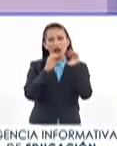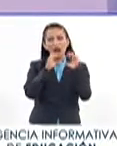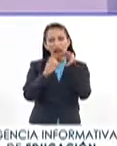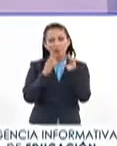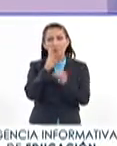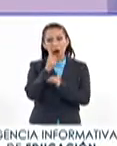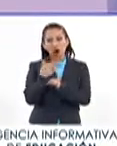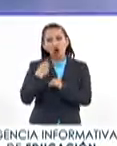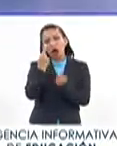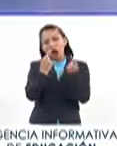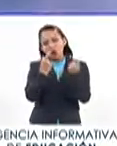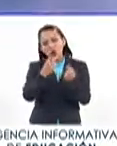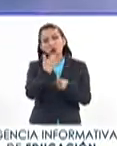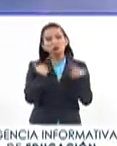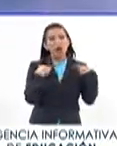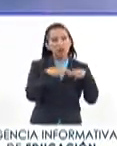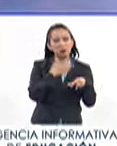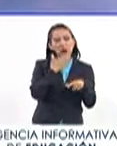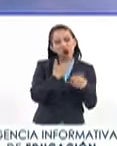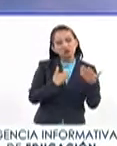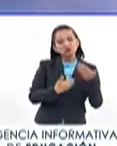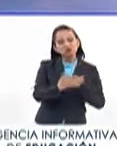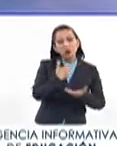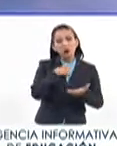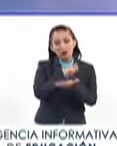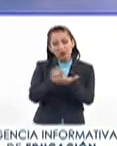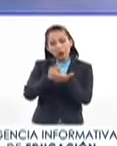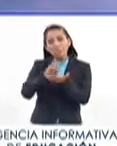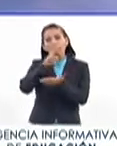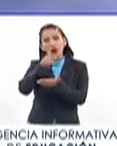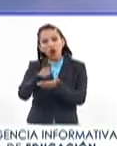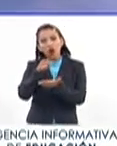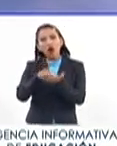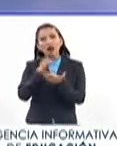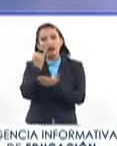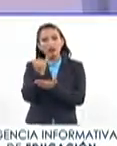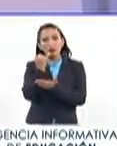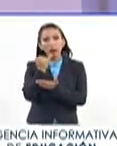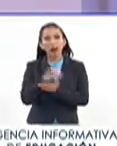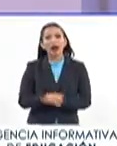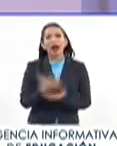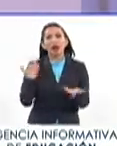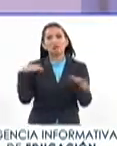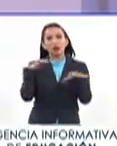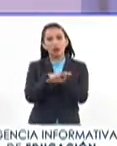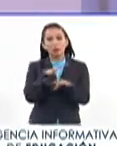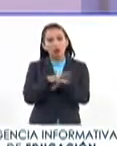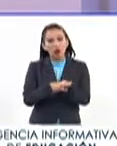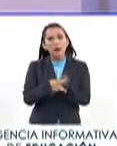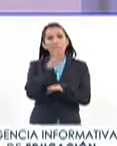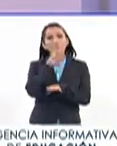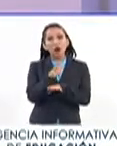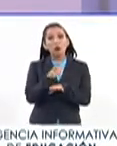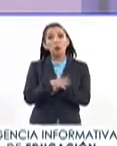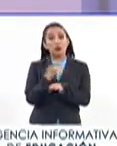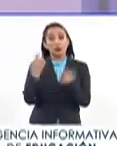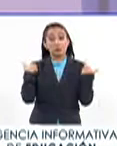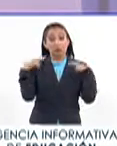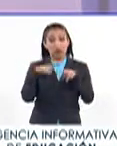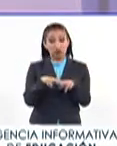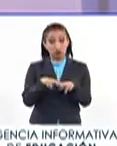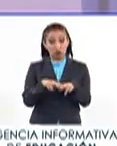ha mejorado con algunos de nuestros maestros. Podemos escribir un poquito más, el idioma ha cambiado, ha mejorado. ¿Por qué? Porque